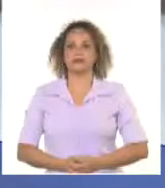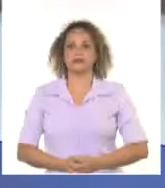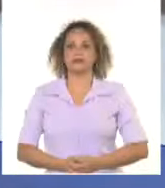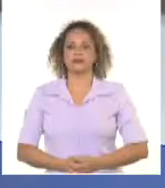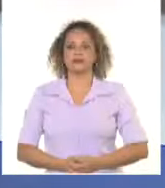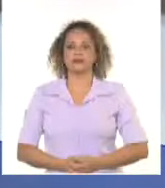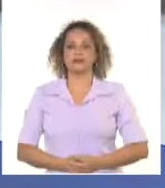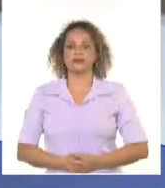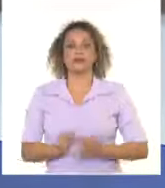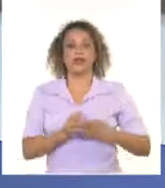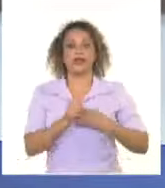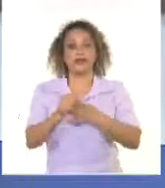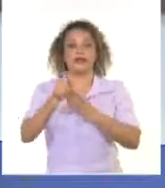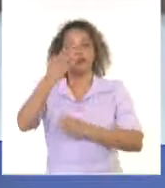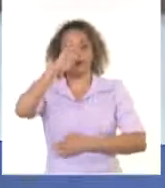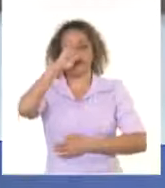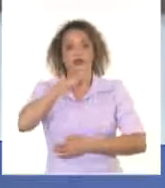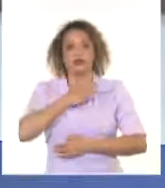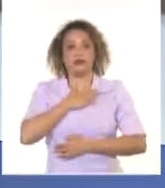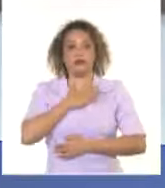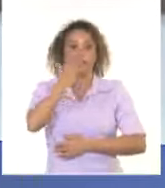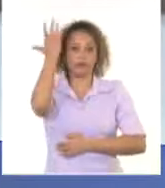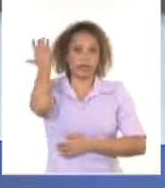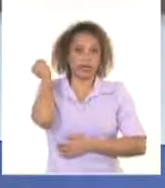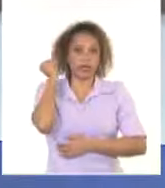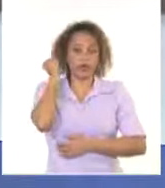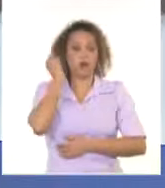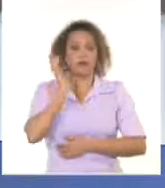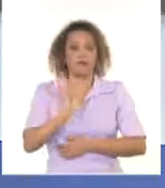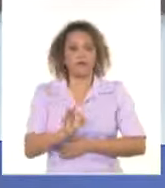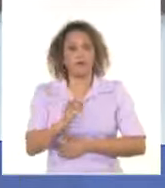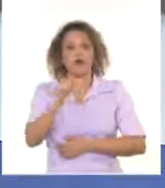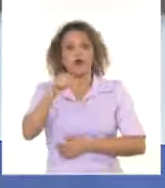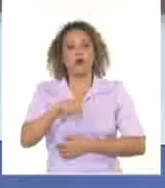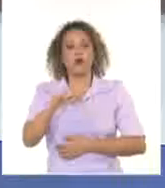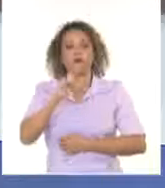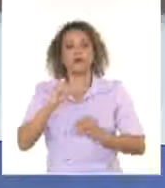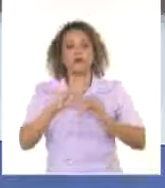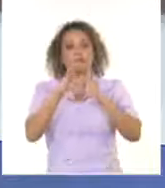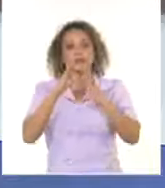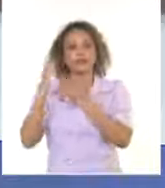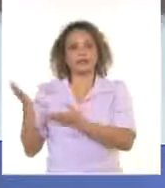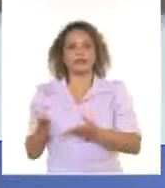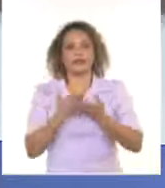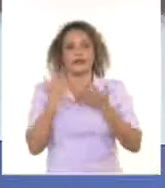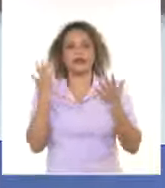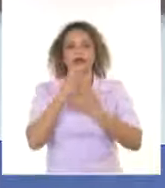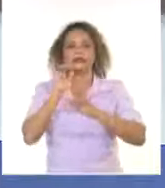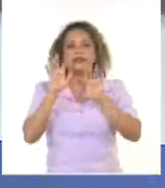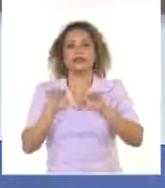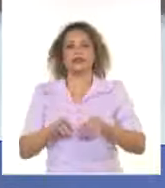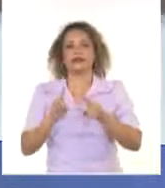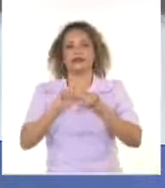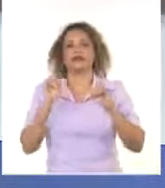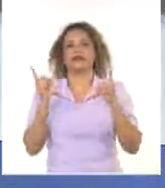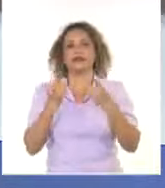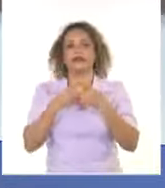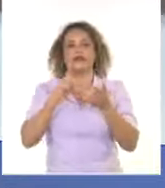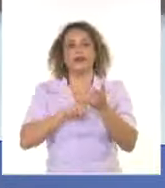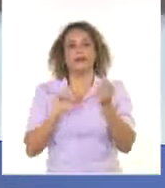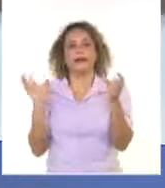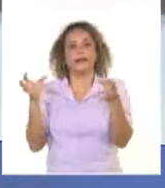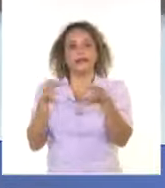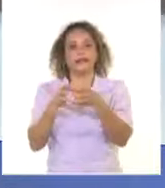El líder de la Revolución Cubana, general de ejército Raúl Castro Ruz, recibió en la mañana de este viernes al secretario general del Partido Comunista de Vietnam